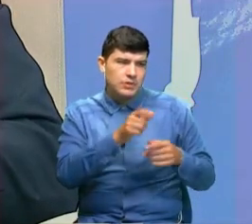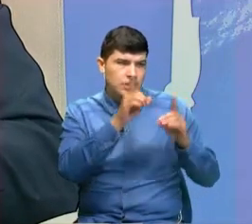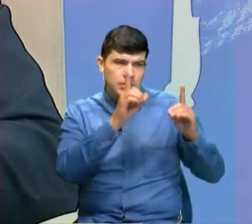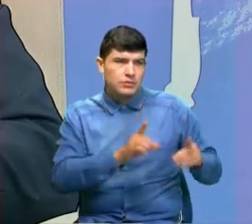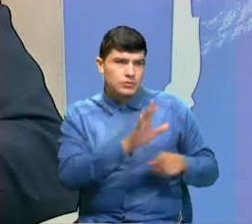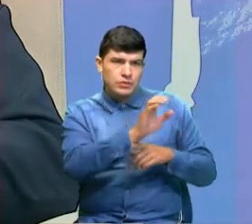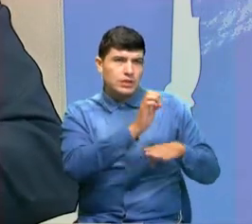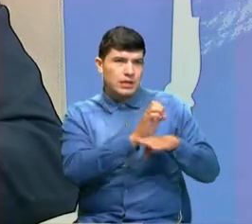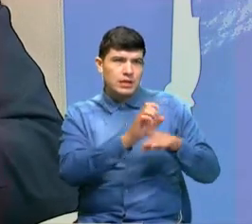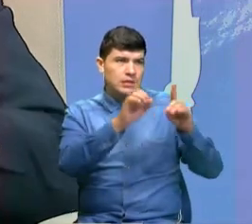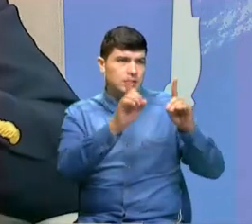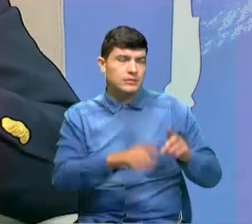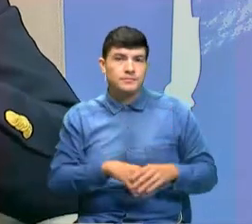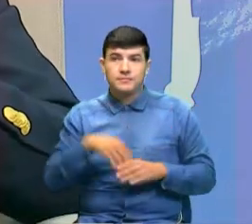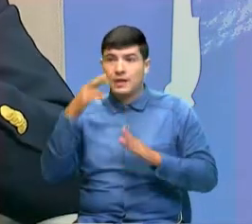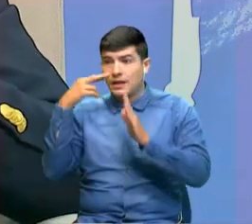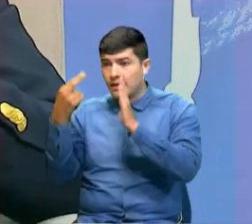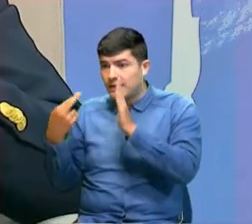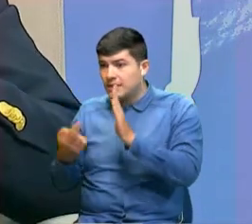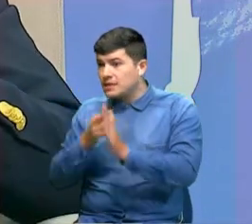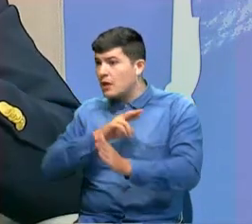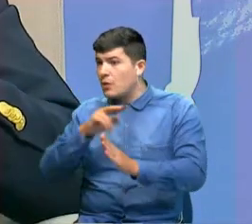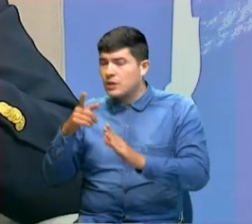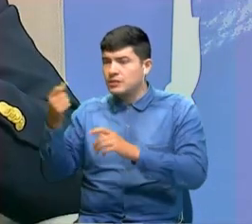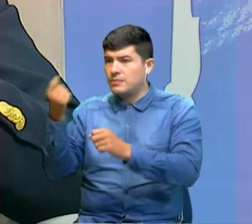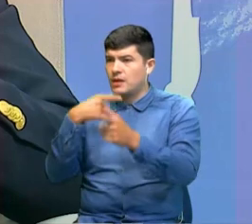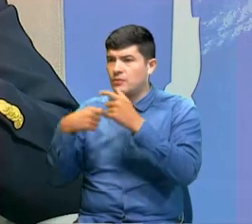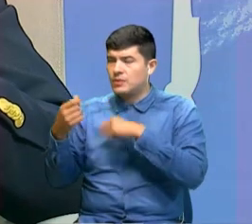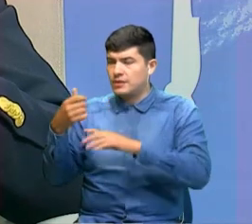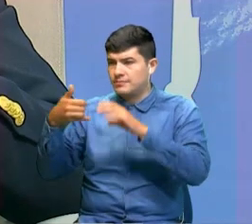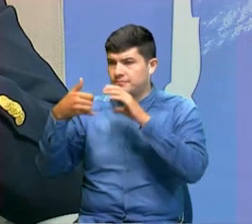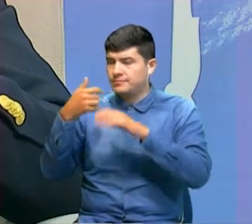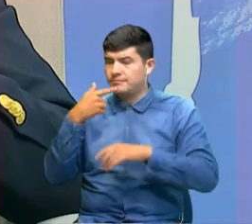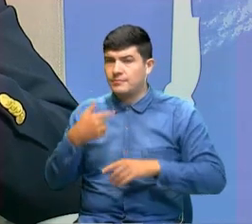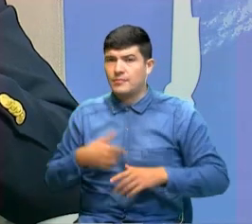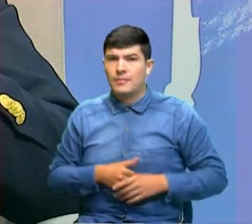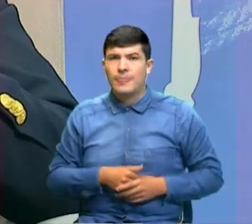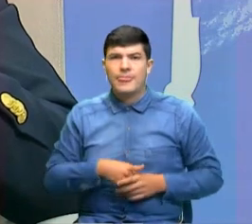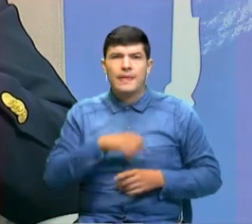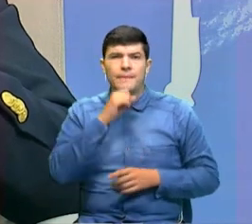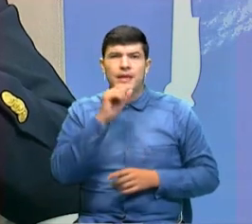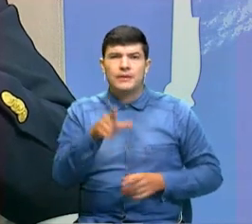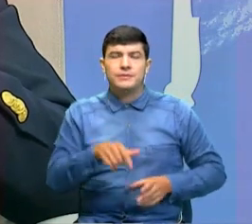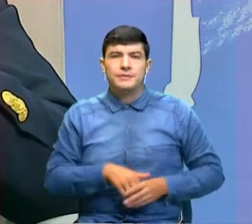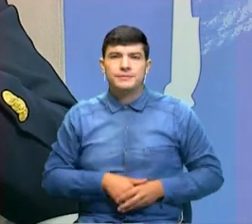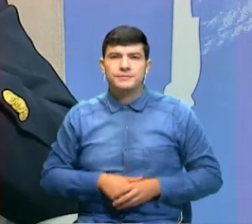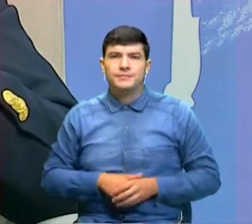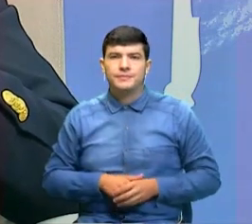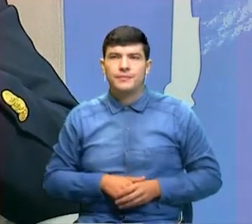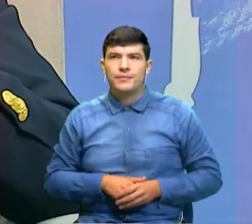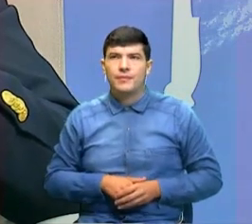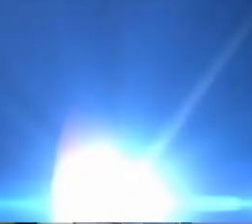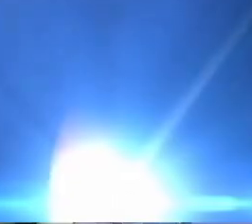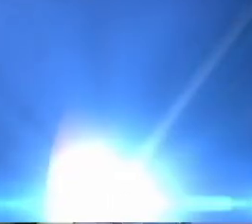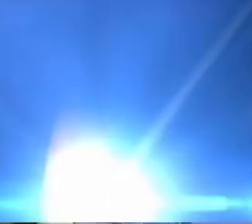entidad. Revisemos más inquietudes, abogado, que nos siguen llegando. Nos dicen lo siguiente, una pregunta. En una